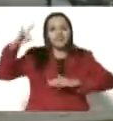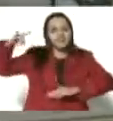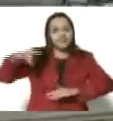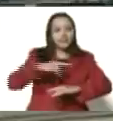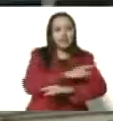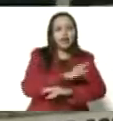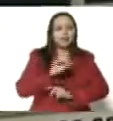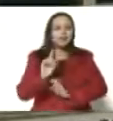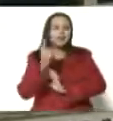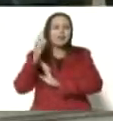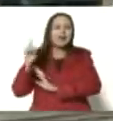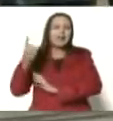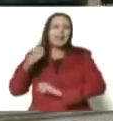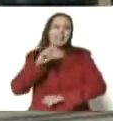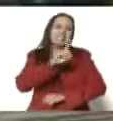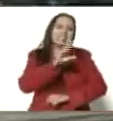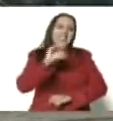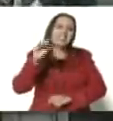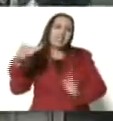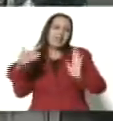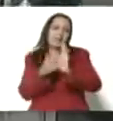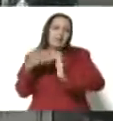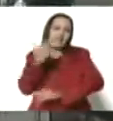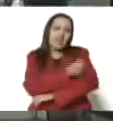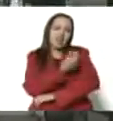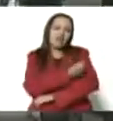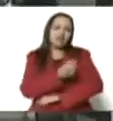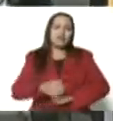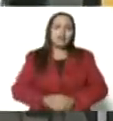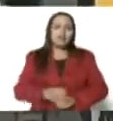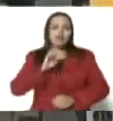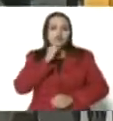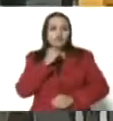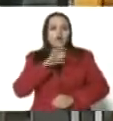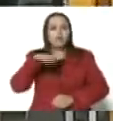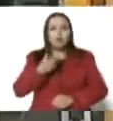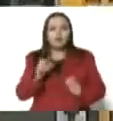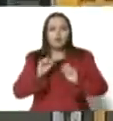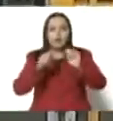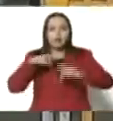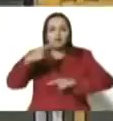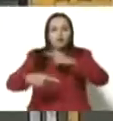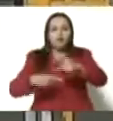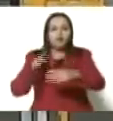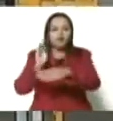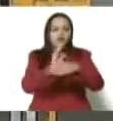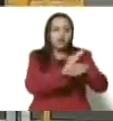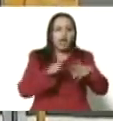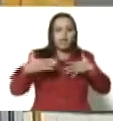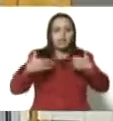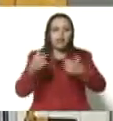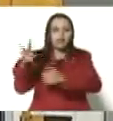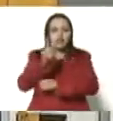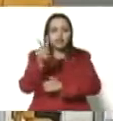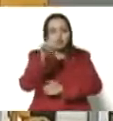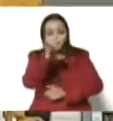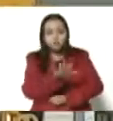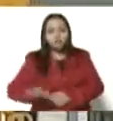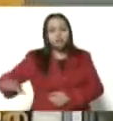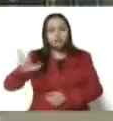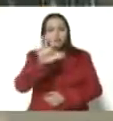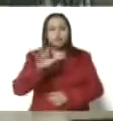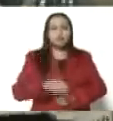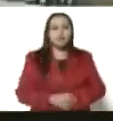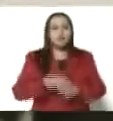estas primeras 100.000 dosis de la Sputnik V para iniciar este proceso de inmunización masiva en nuestra nación.